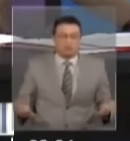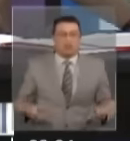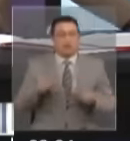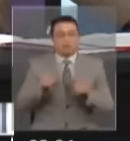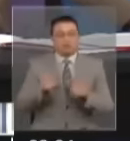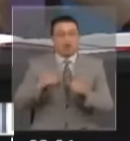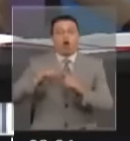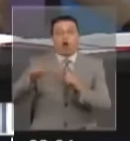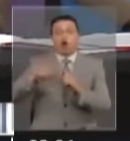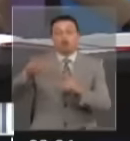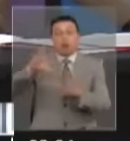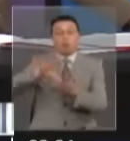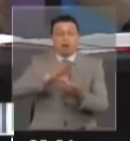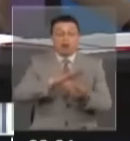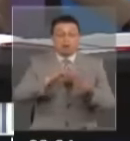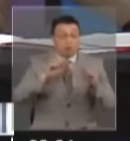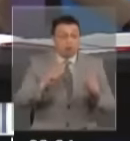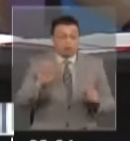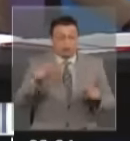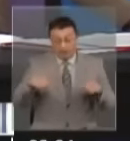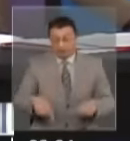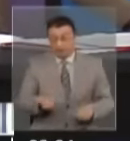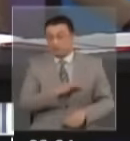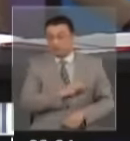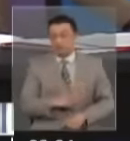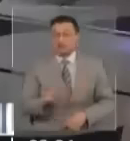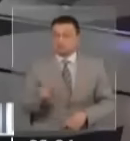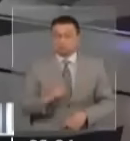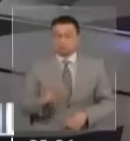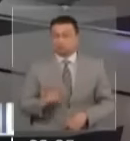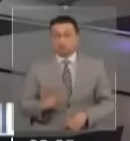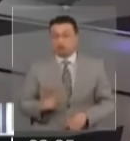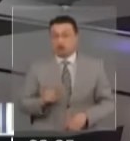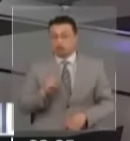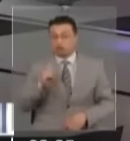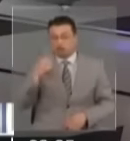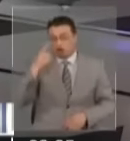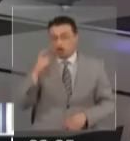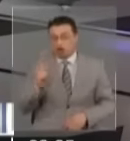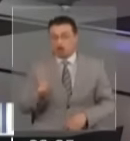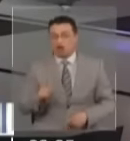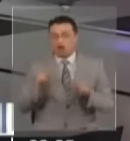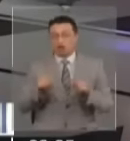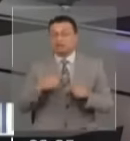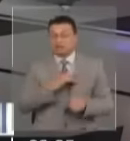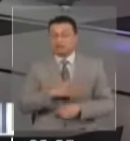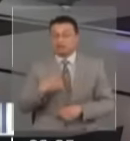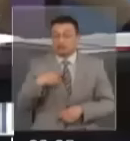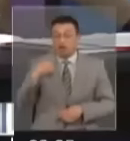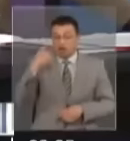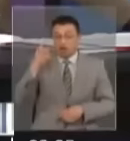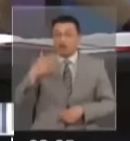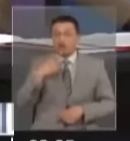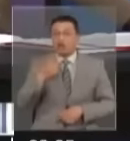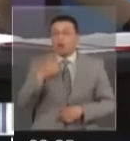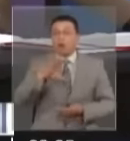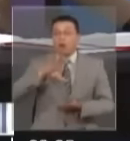menos discriminatorios podría tener un efecto. Pero en Chile, en Chile me parece exacto. En Chile me parece que es un